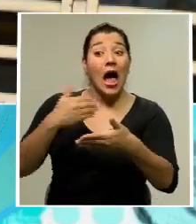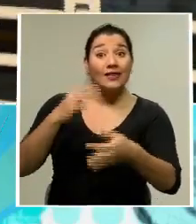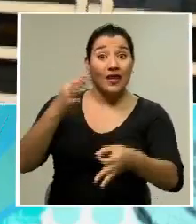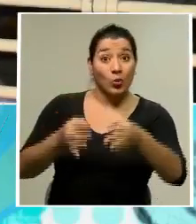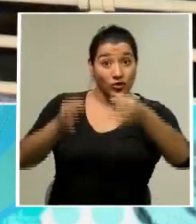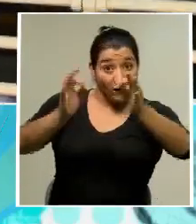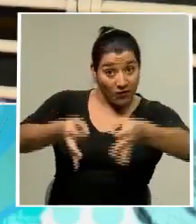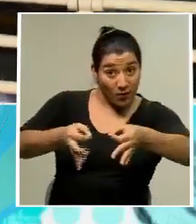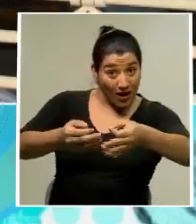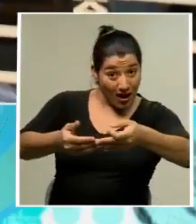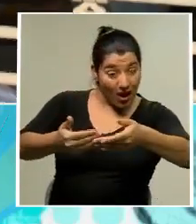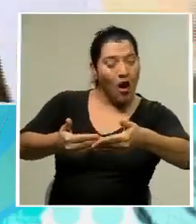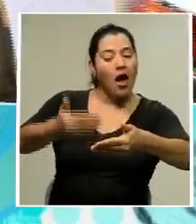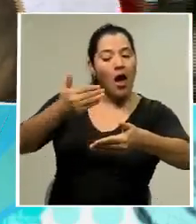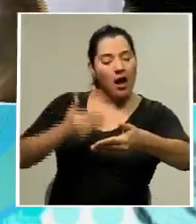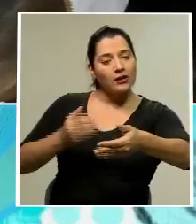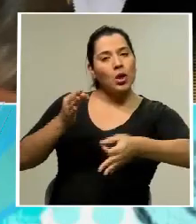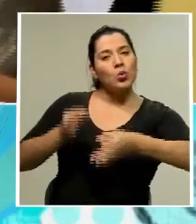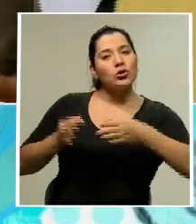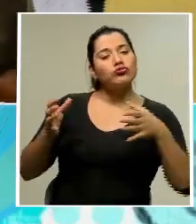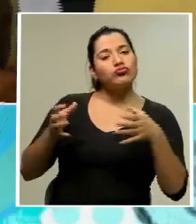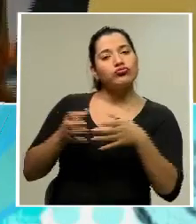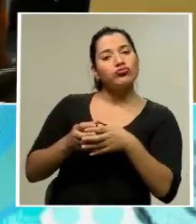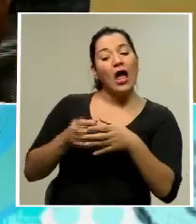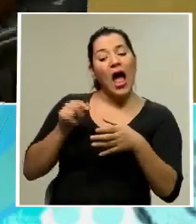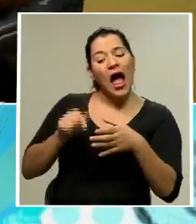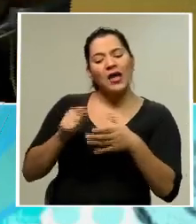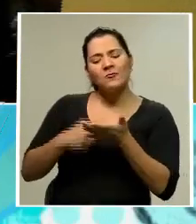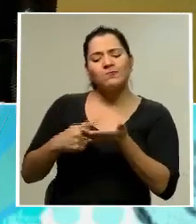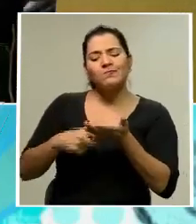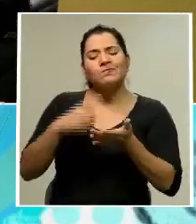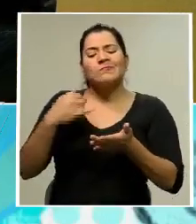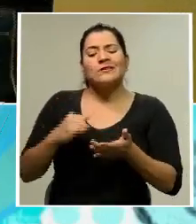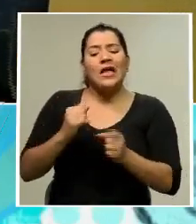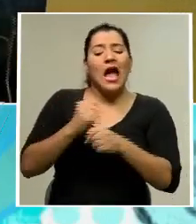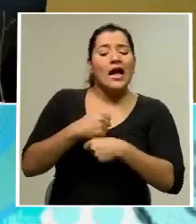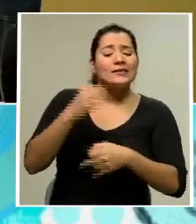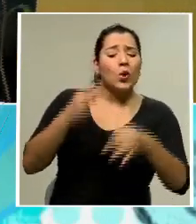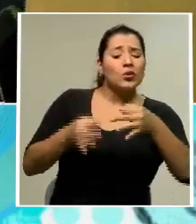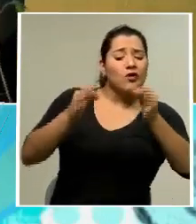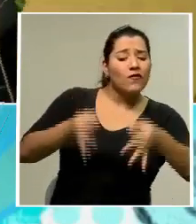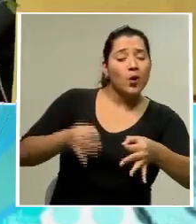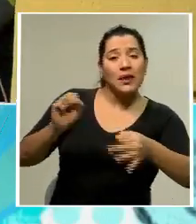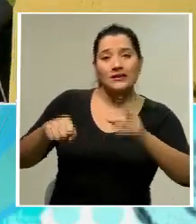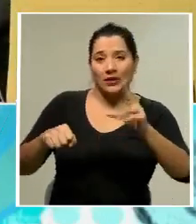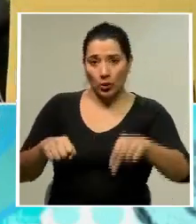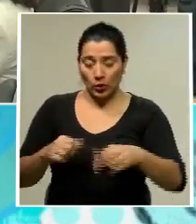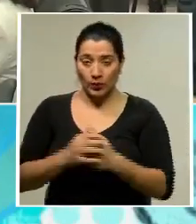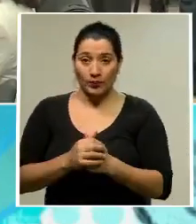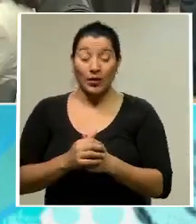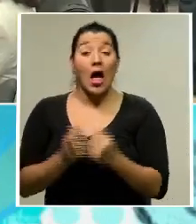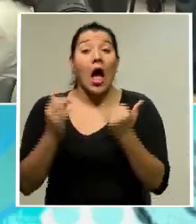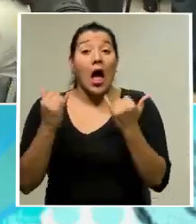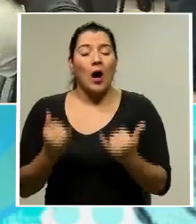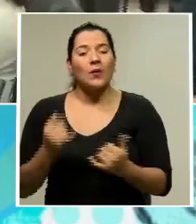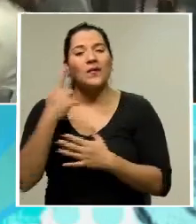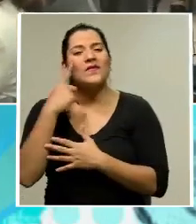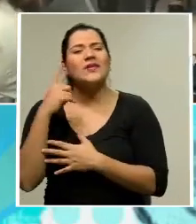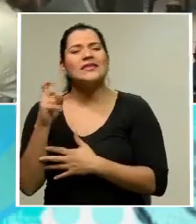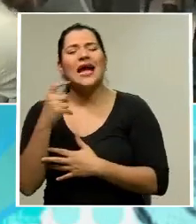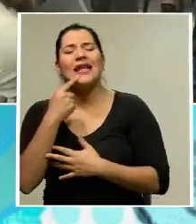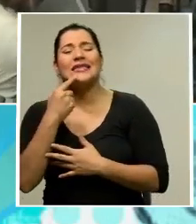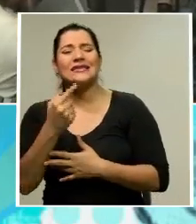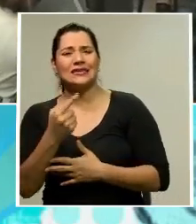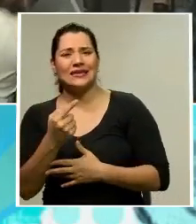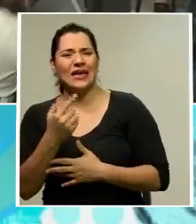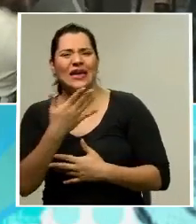audiencia para definir que si se eleva a juicio o no. Este caso, según lo que la Fiscalía está acusando, se remonta para